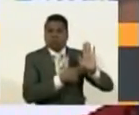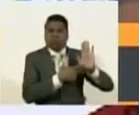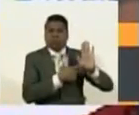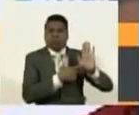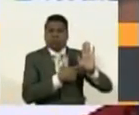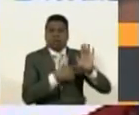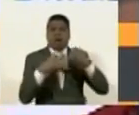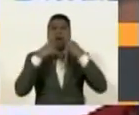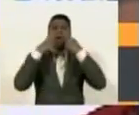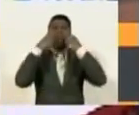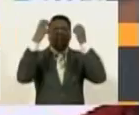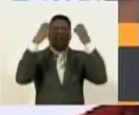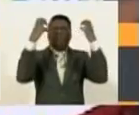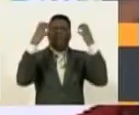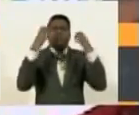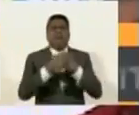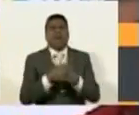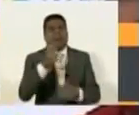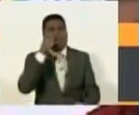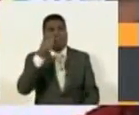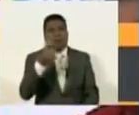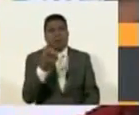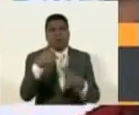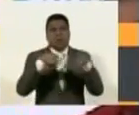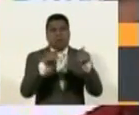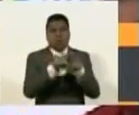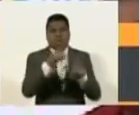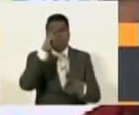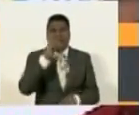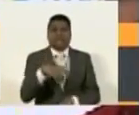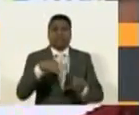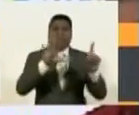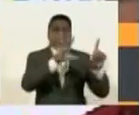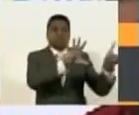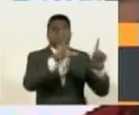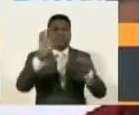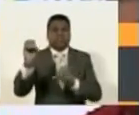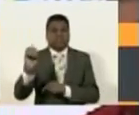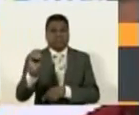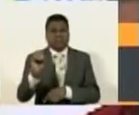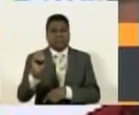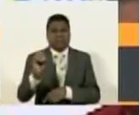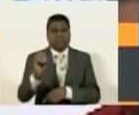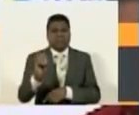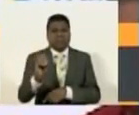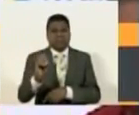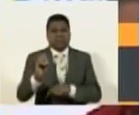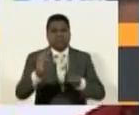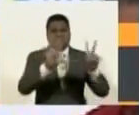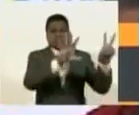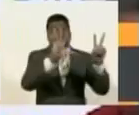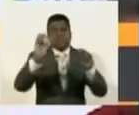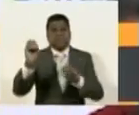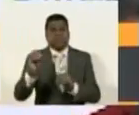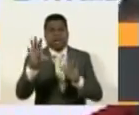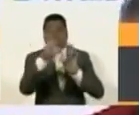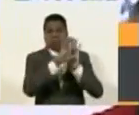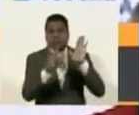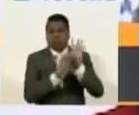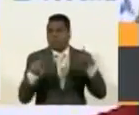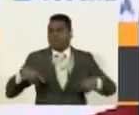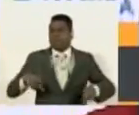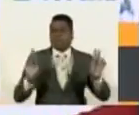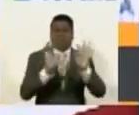rebelión, como se manifestaron los compañeros de los años 60 y los años 70, porque no tenían otra vía. La Constitución no lo permitía.